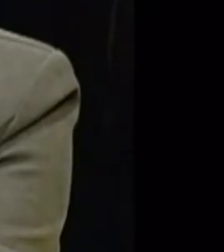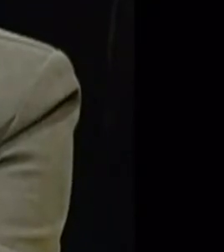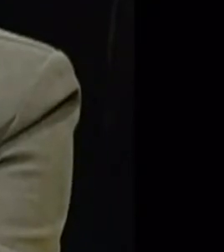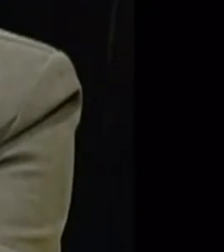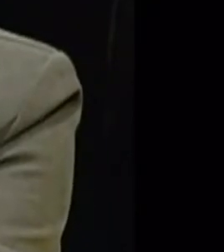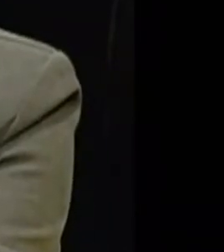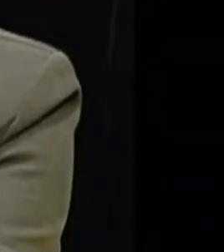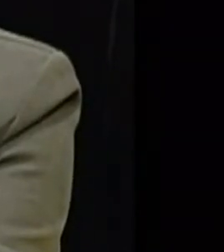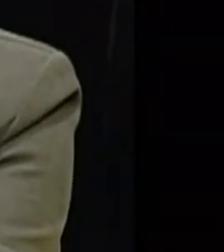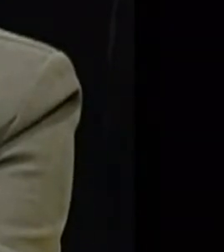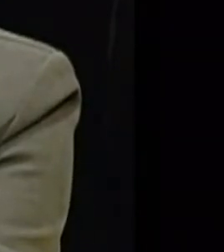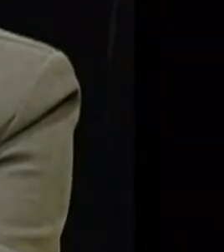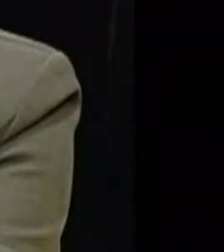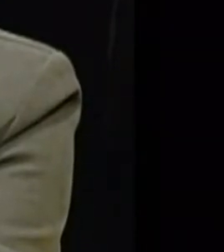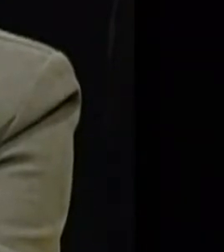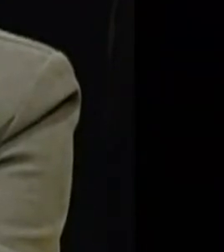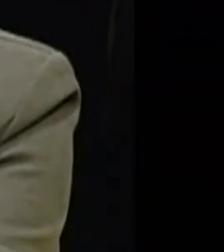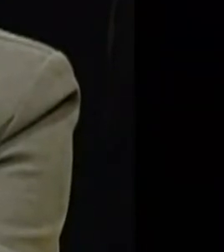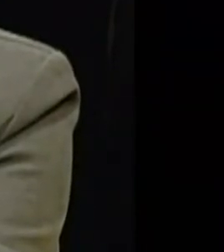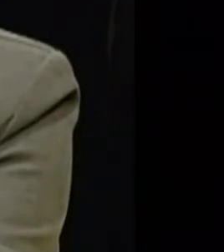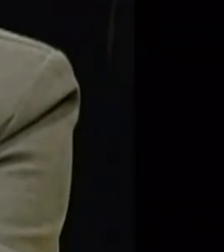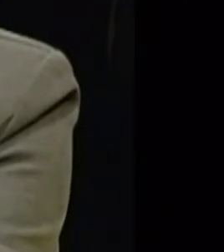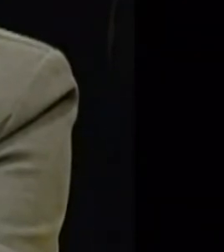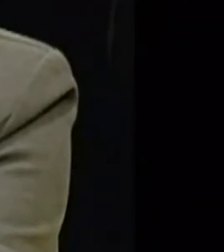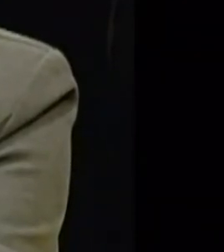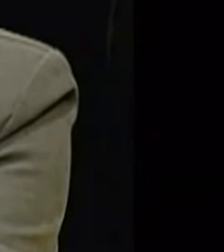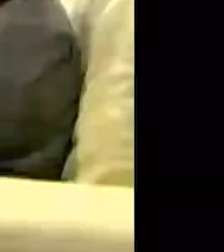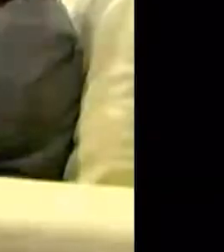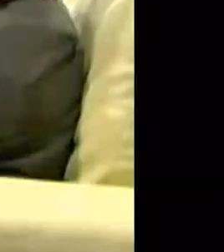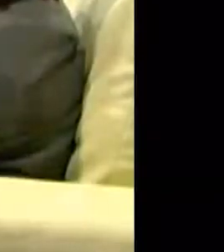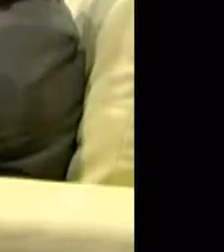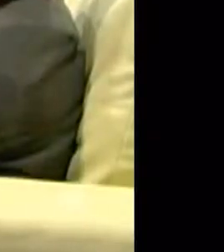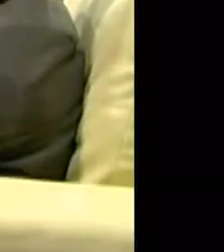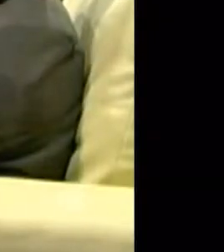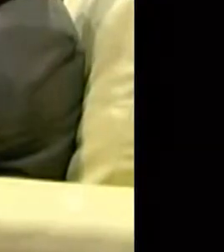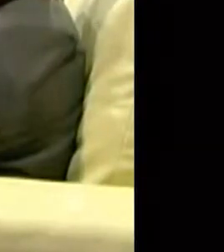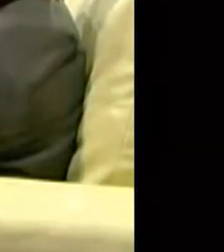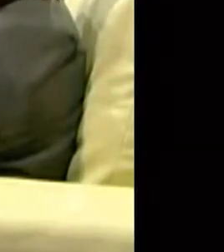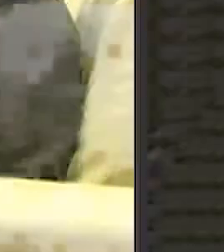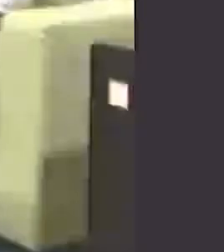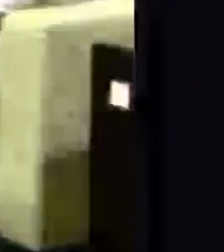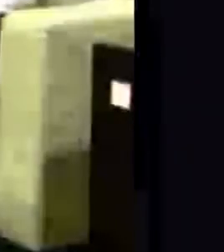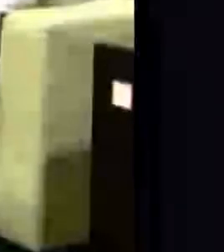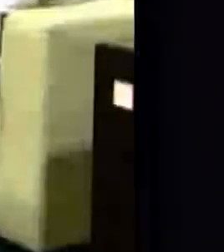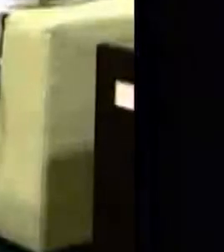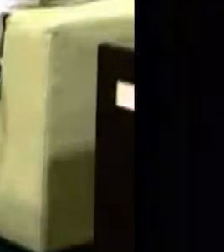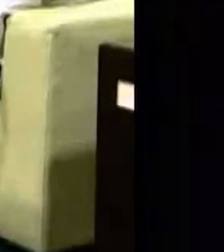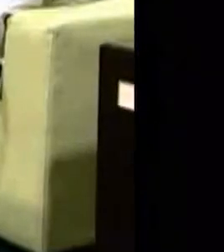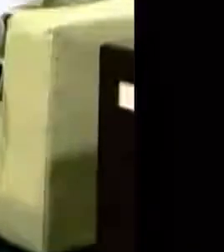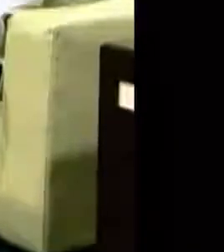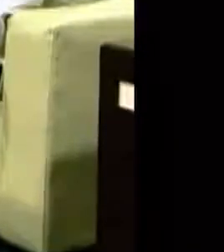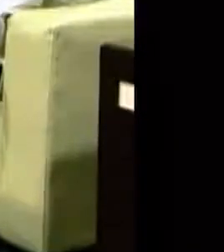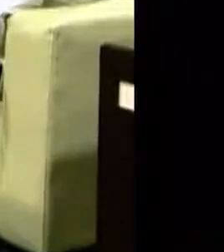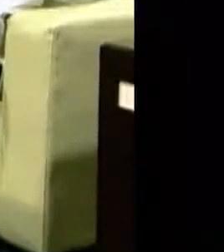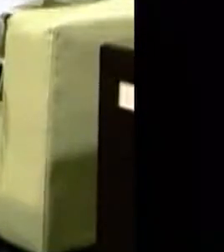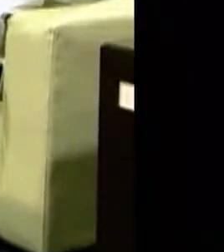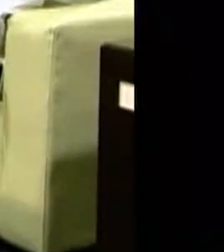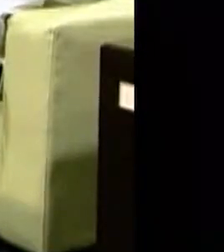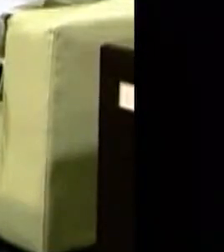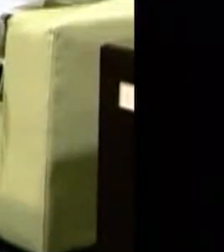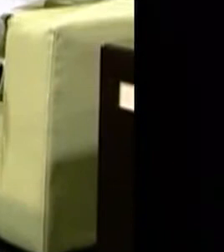acudir con el gastroenterólogo pediatra? Bueno, cuando su niño, a pesar de que se alimente bien, deje de crecer. La conjuntivitis alérgica